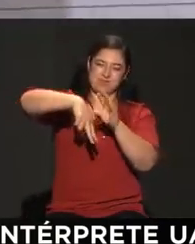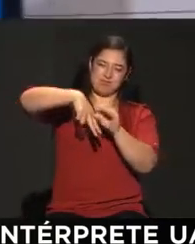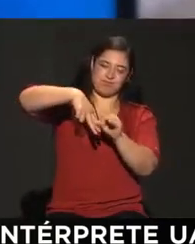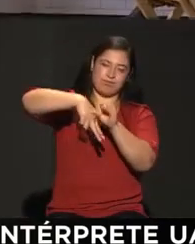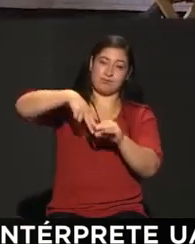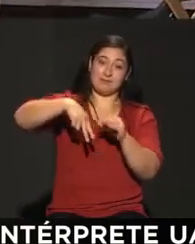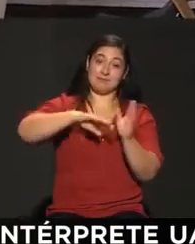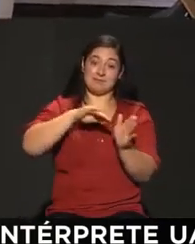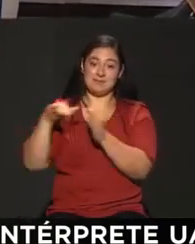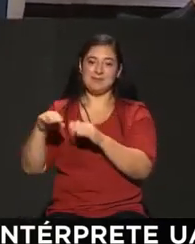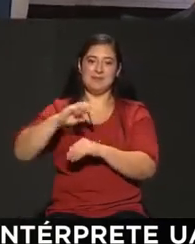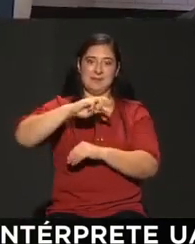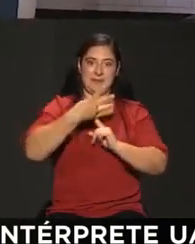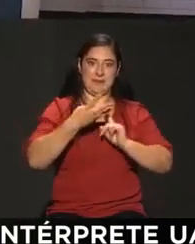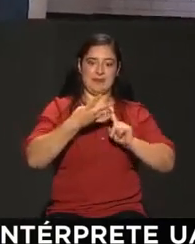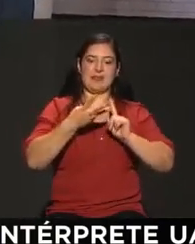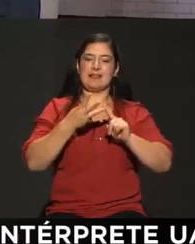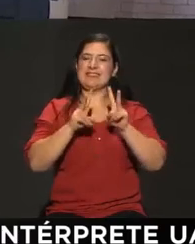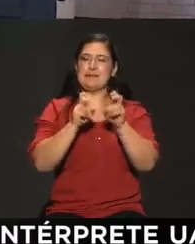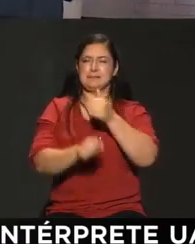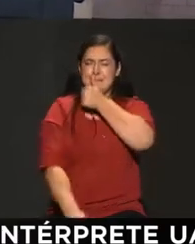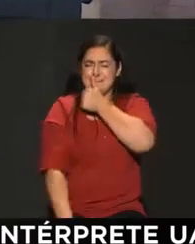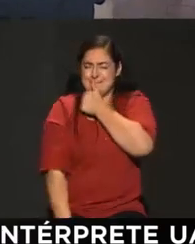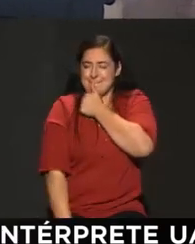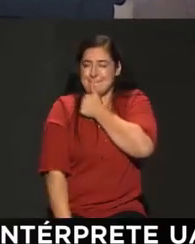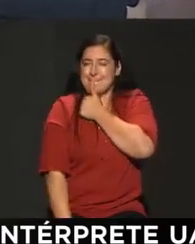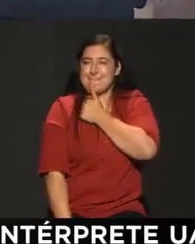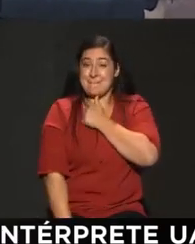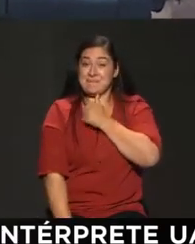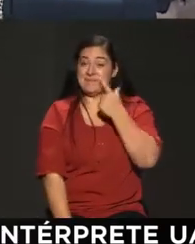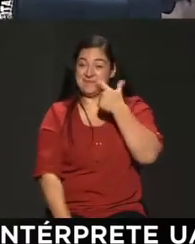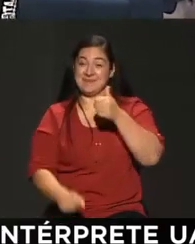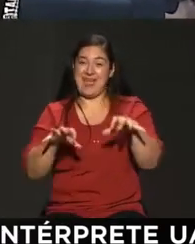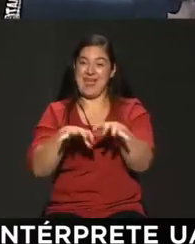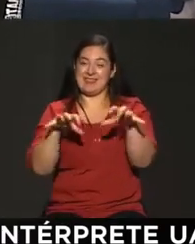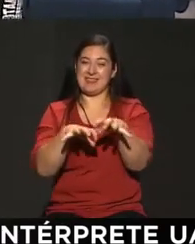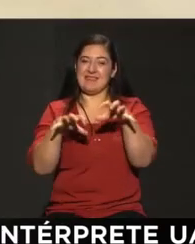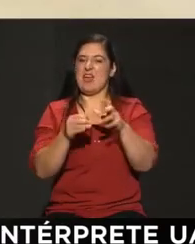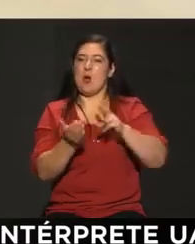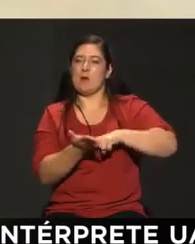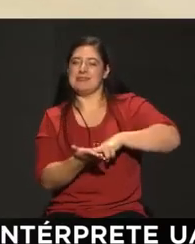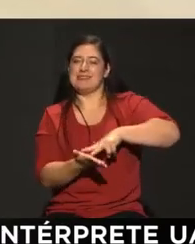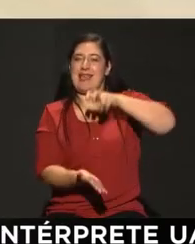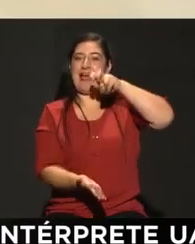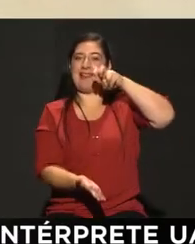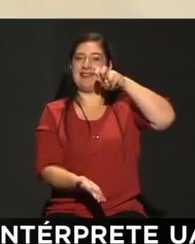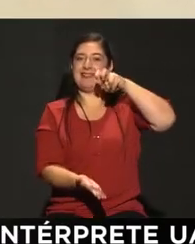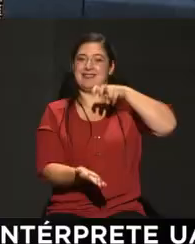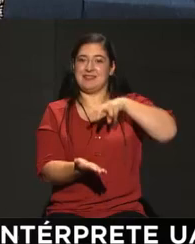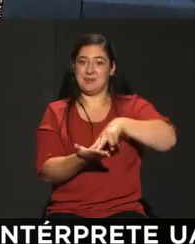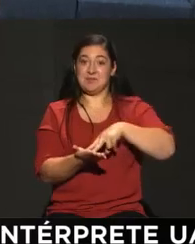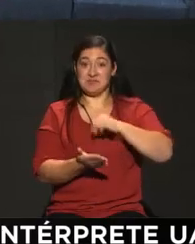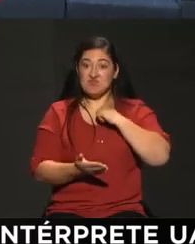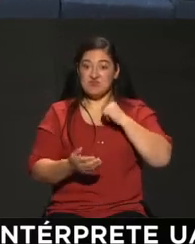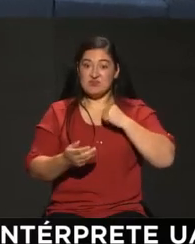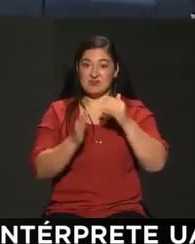número 3. Vamos a trabajar la resistencia. Esta actividad súper chévere a través de un salto. Tenemos lazo en la